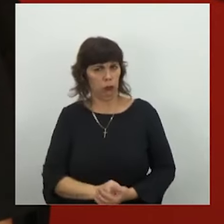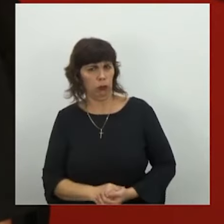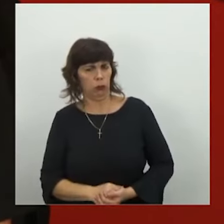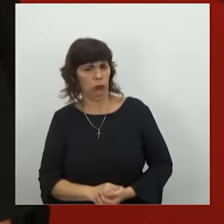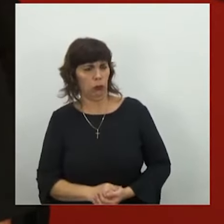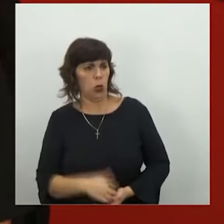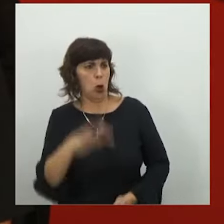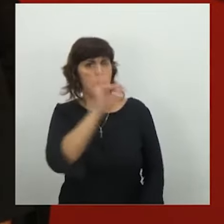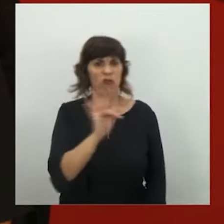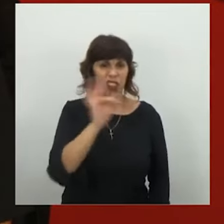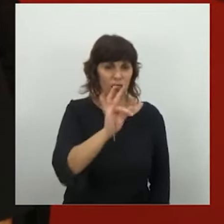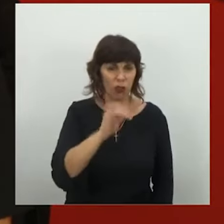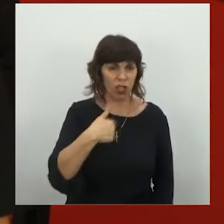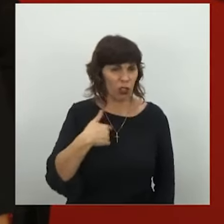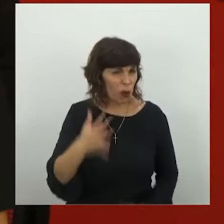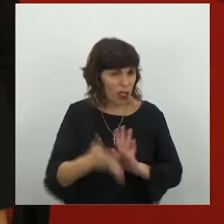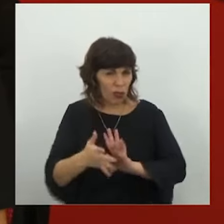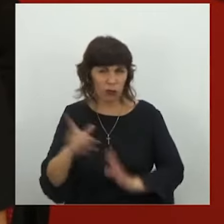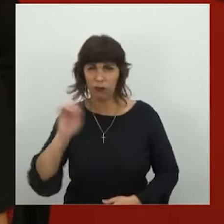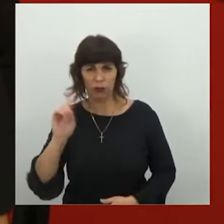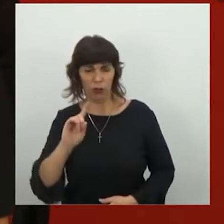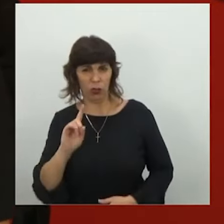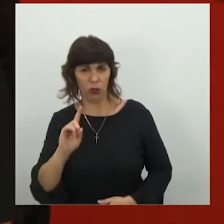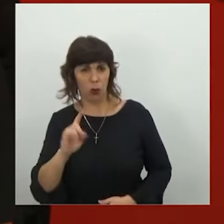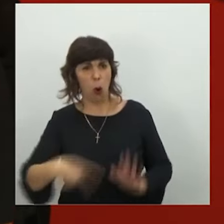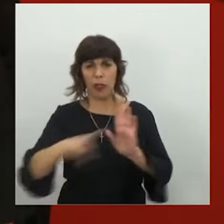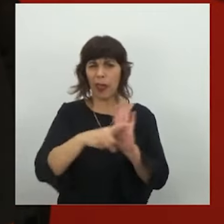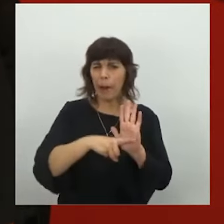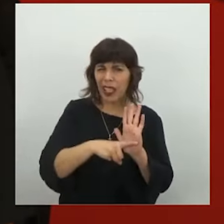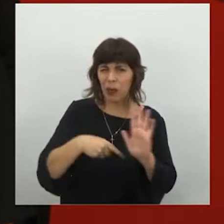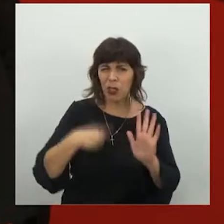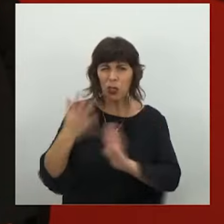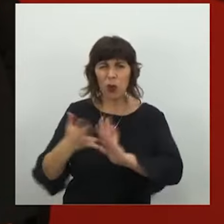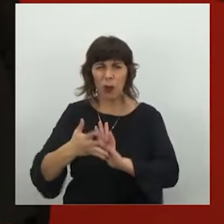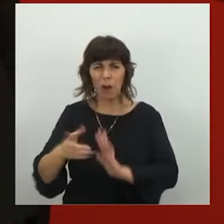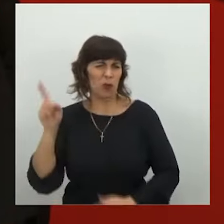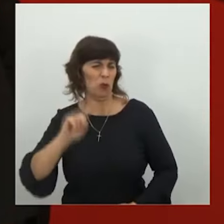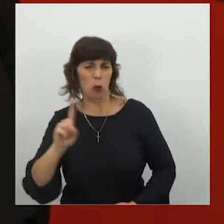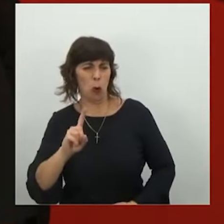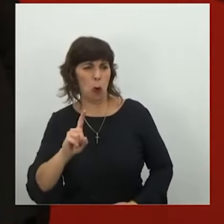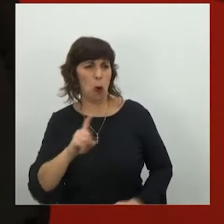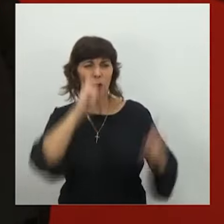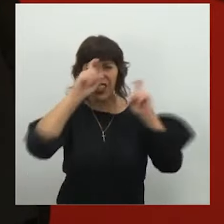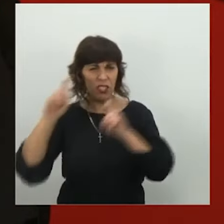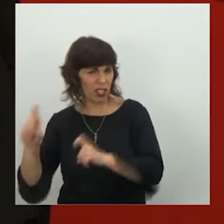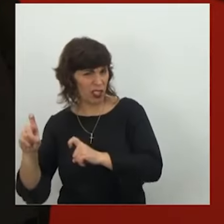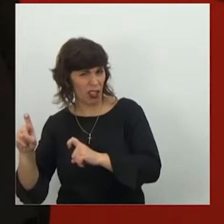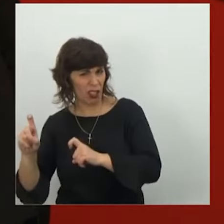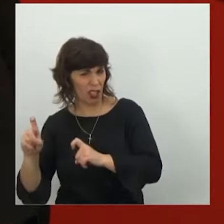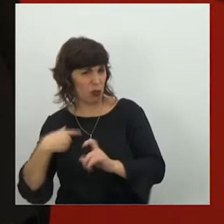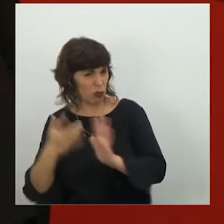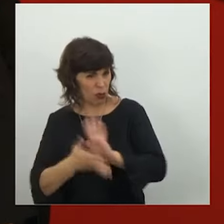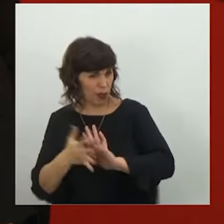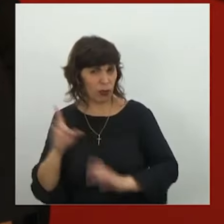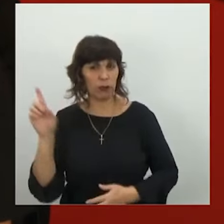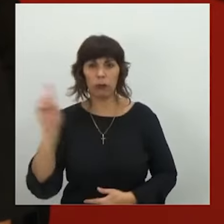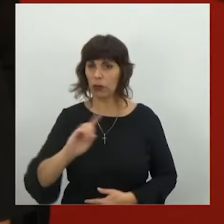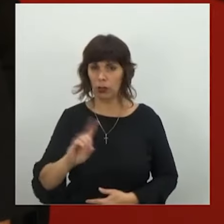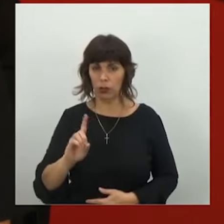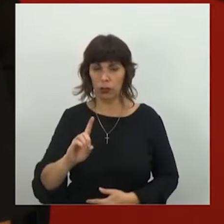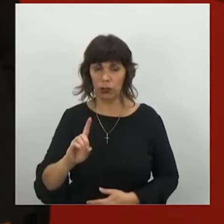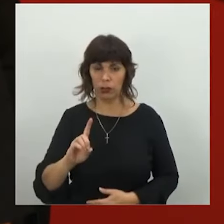una teología, ni tampoco de un dogma, y tampoco de las doctrinas, que son buenas, pero no